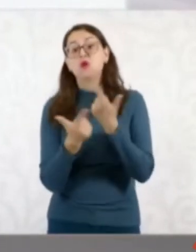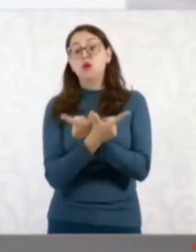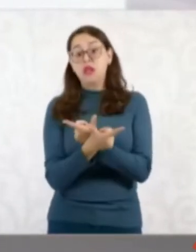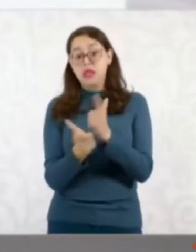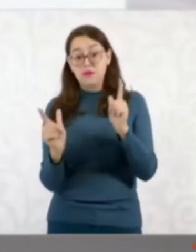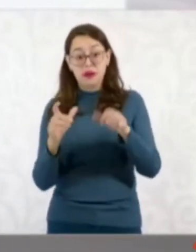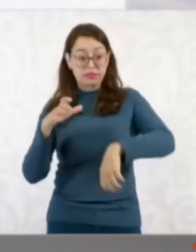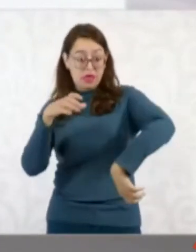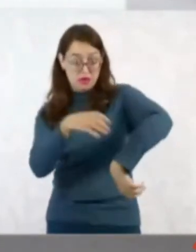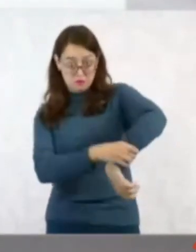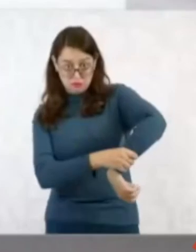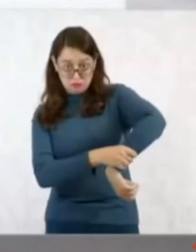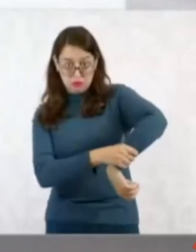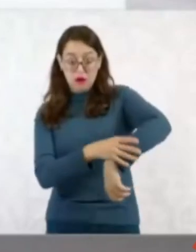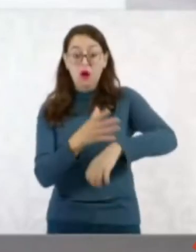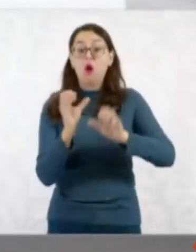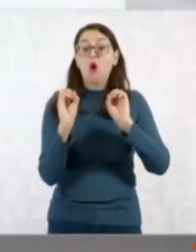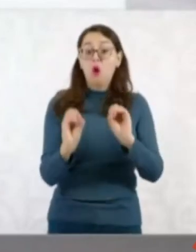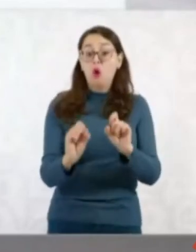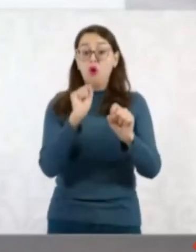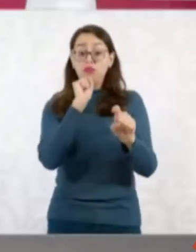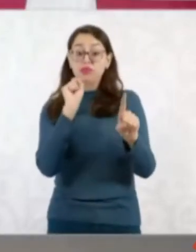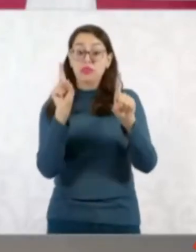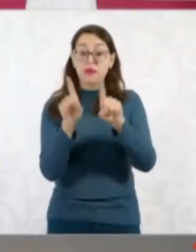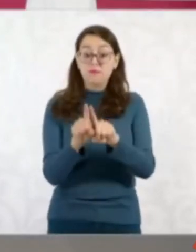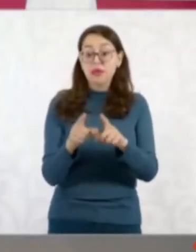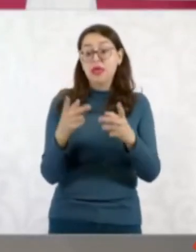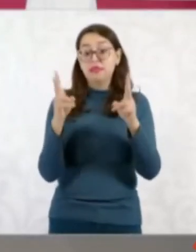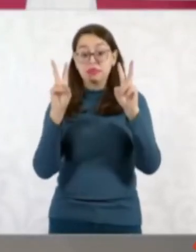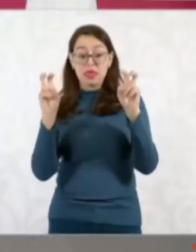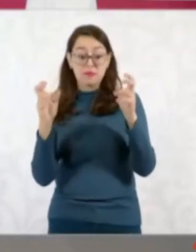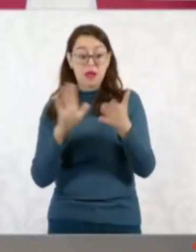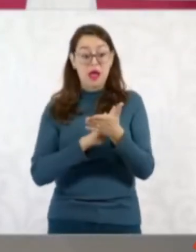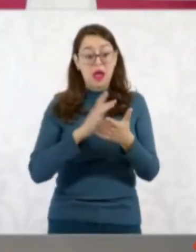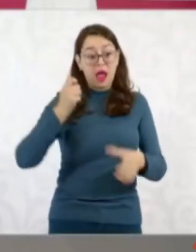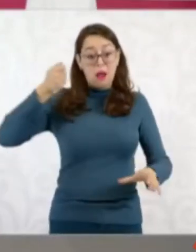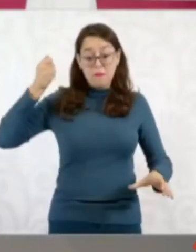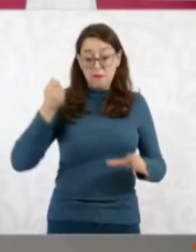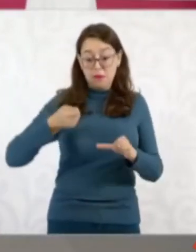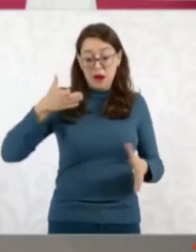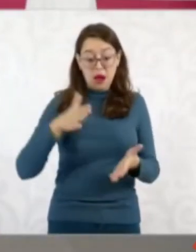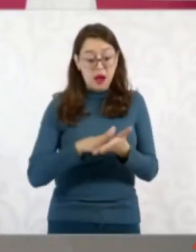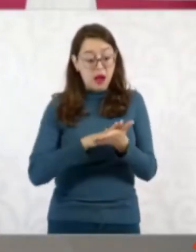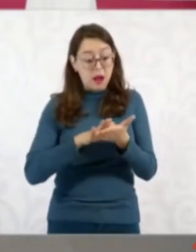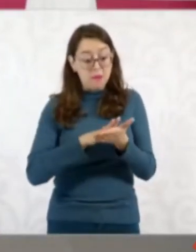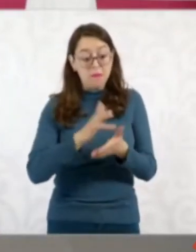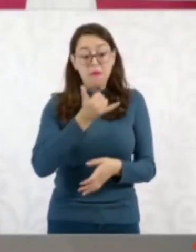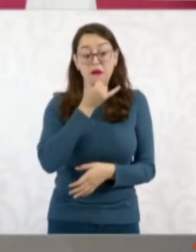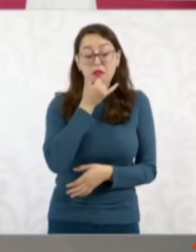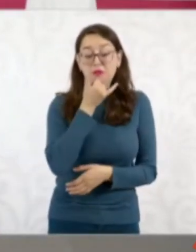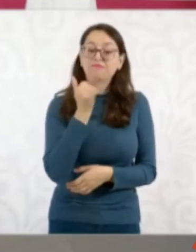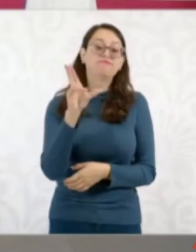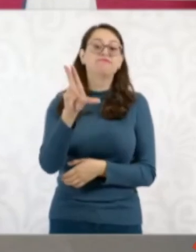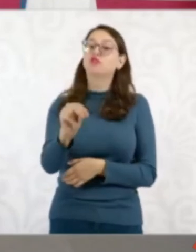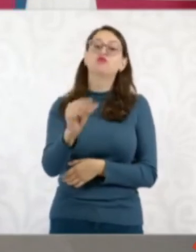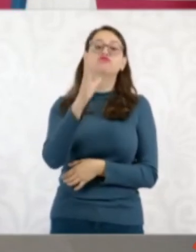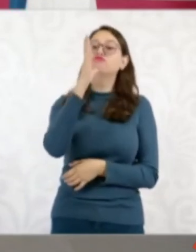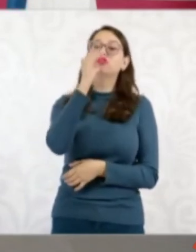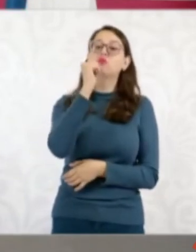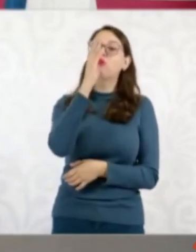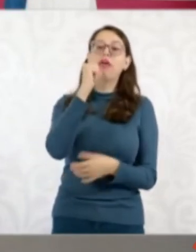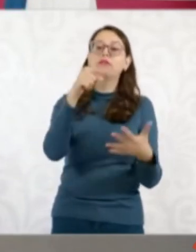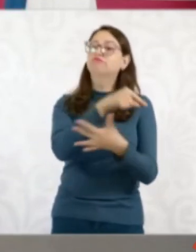tampoco en ningún caso la vía de la amnistía. Vamos a escuchar a la Fiscalía para conocer respecto a la